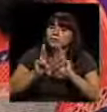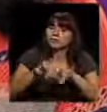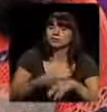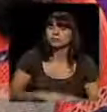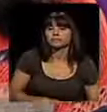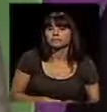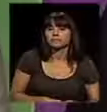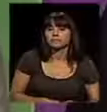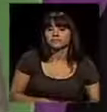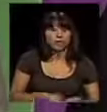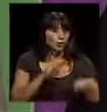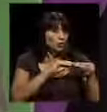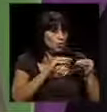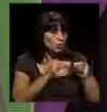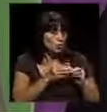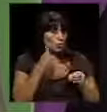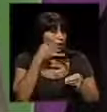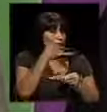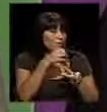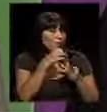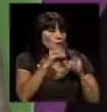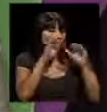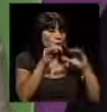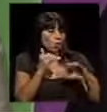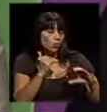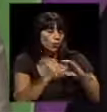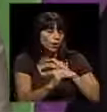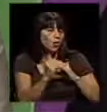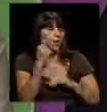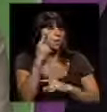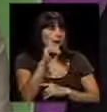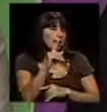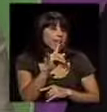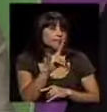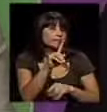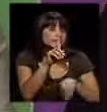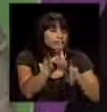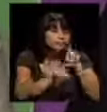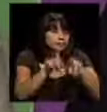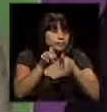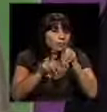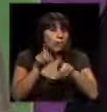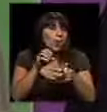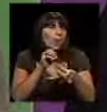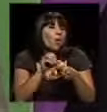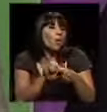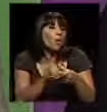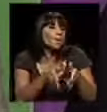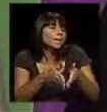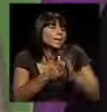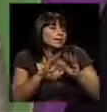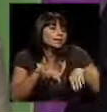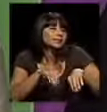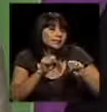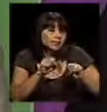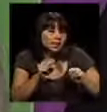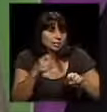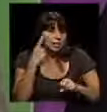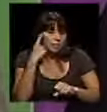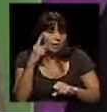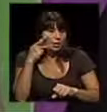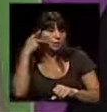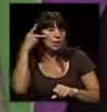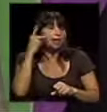tengan. Números de teléfono, correos electrónicos para hacer llegar a estas consultas ¿verdad? O realizar citas para que los padres pues estén